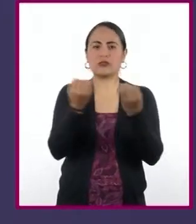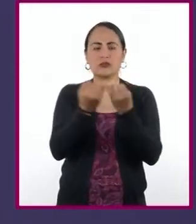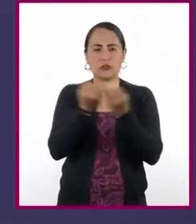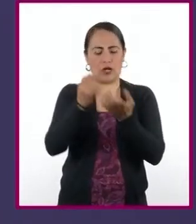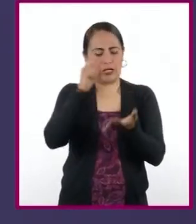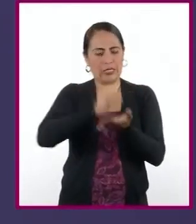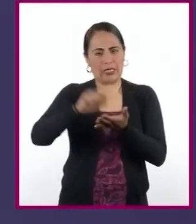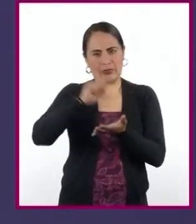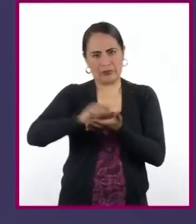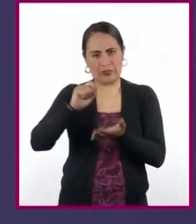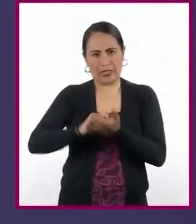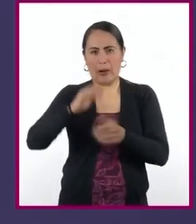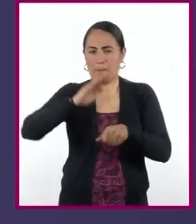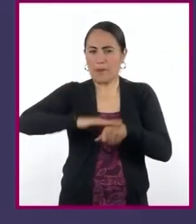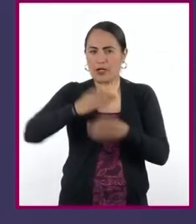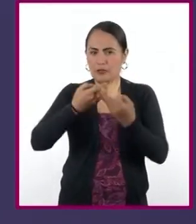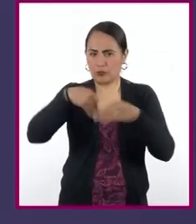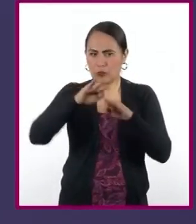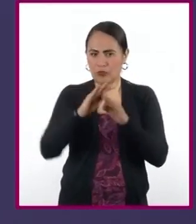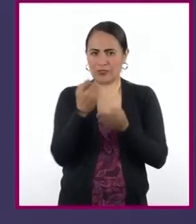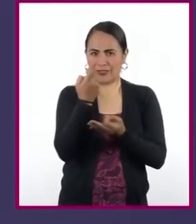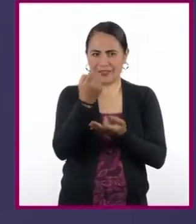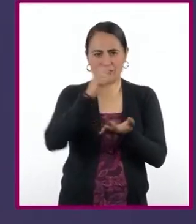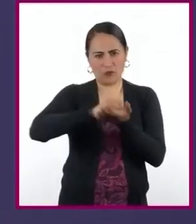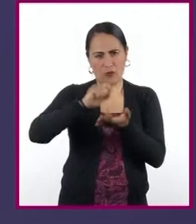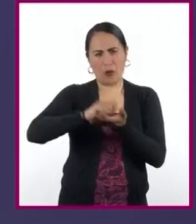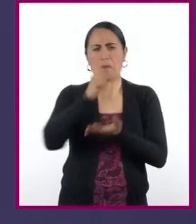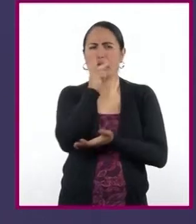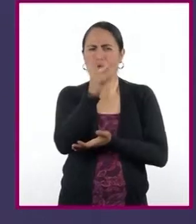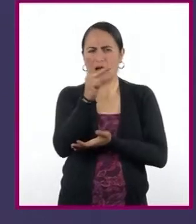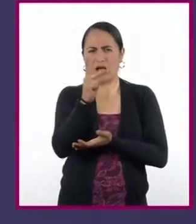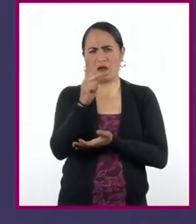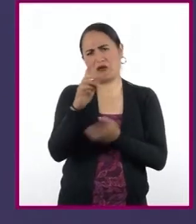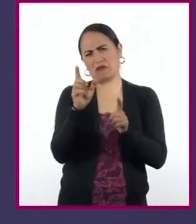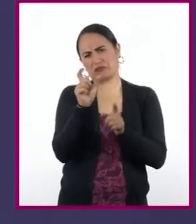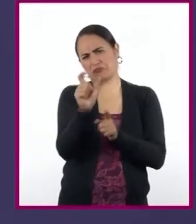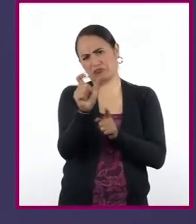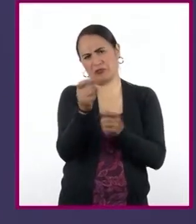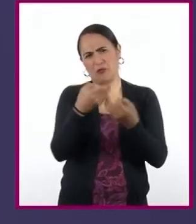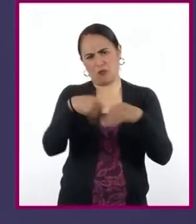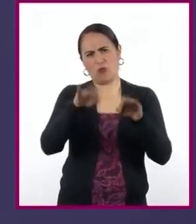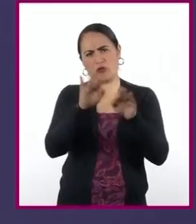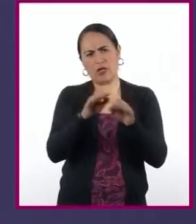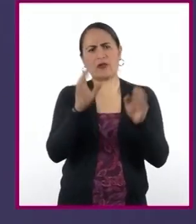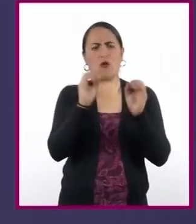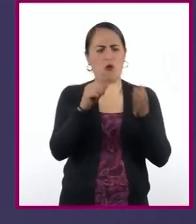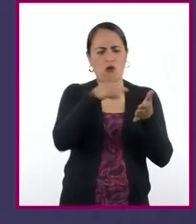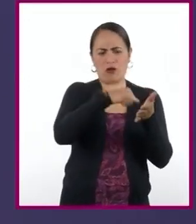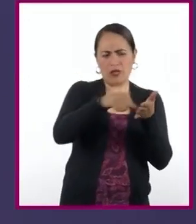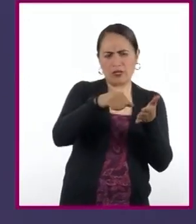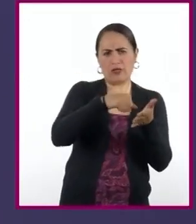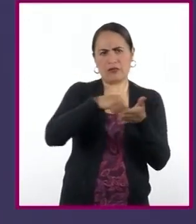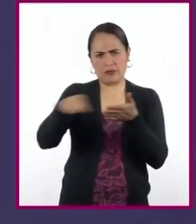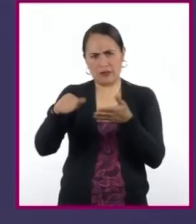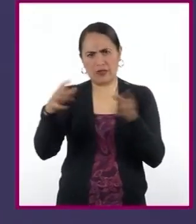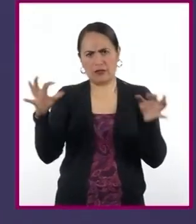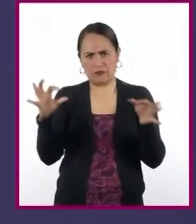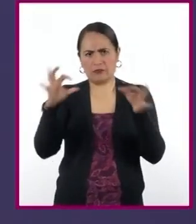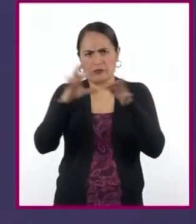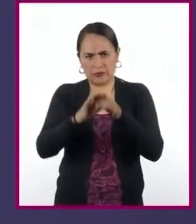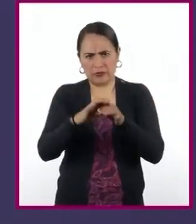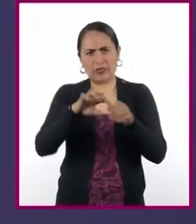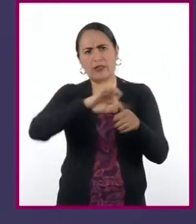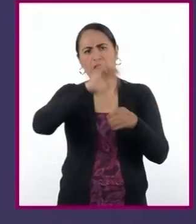lo que consideren más importante. Pueden escribir palabras clave y relacionarlas mediante líneas o conectores para elaborar